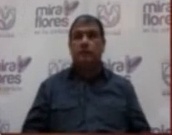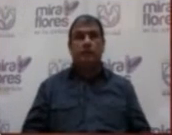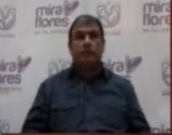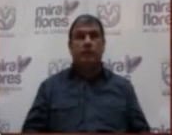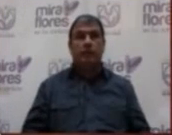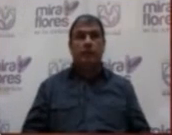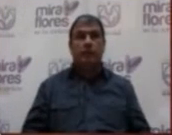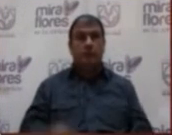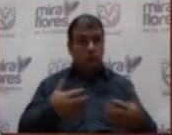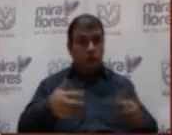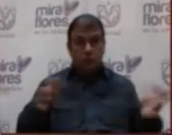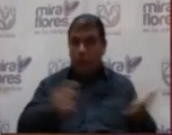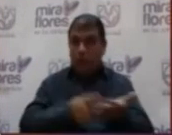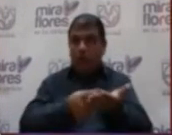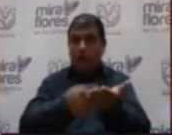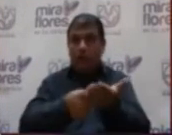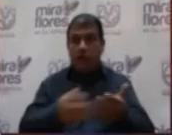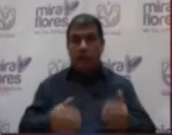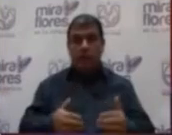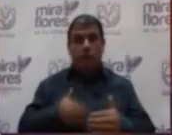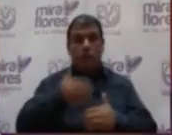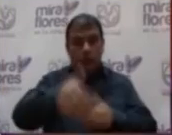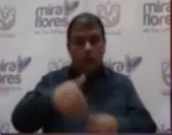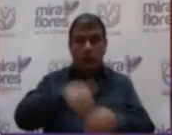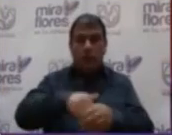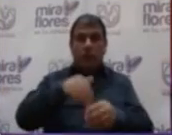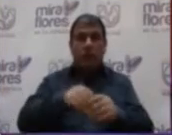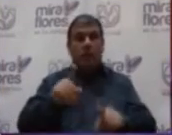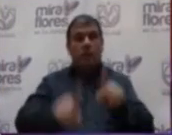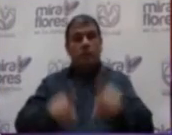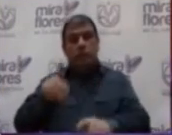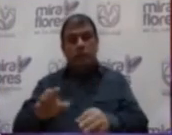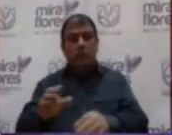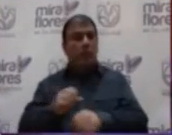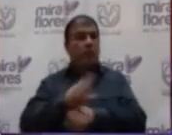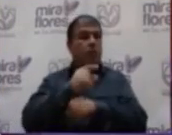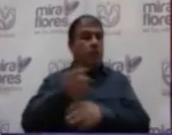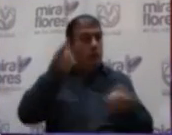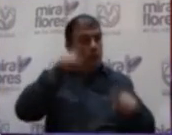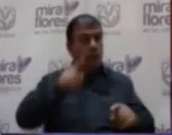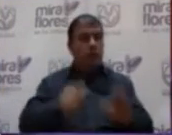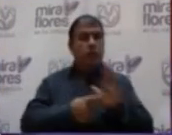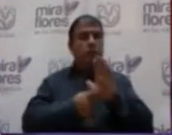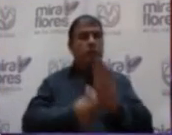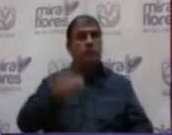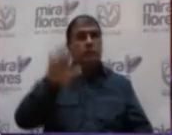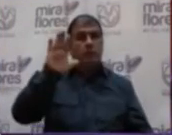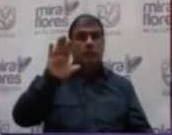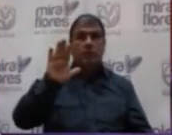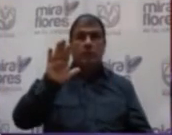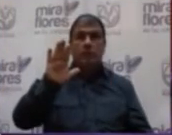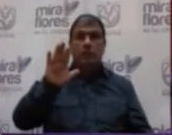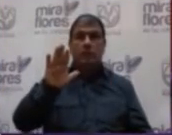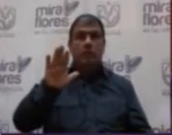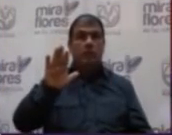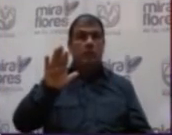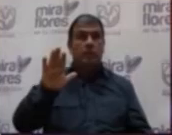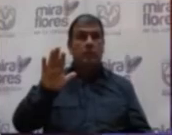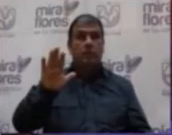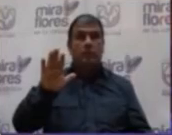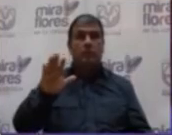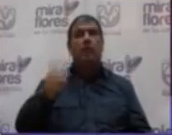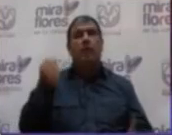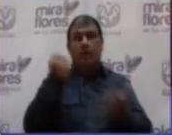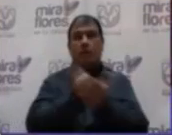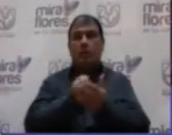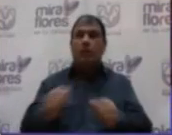Si no hay debate, procederemos a votar. Aquellos miembros del consejo que estén a favor, si no hace expresarlo en señal de conformidad. Se aprueba